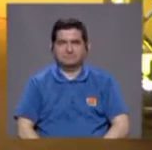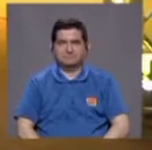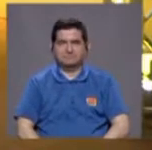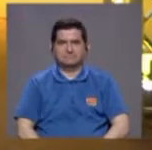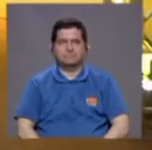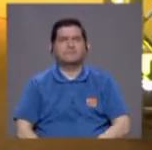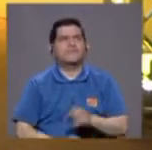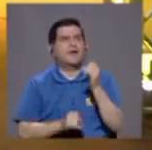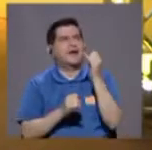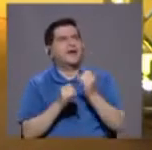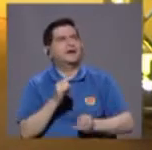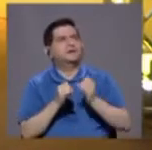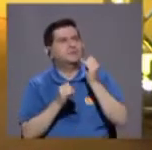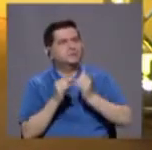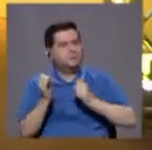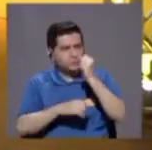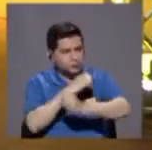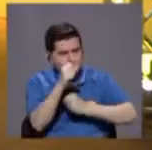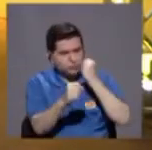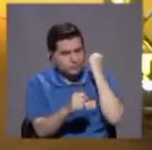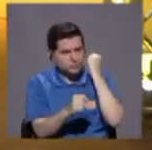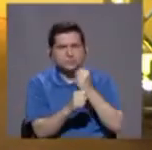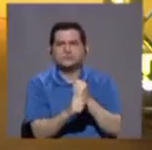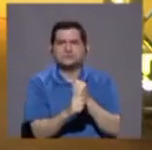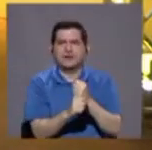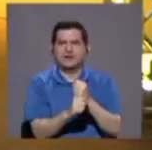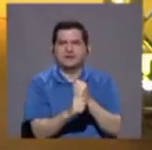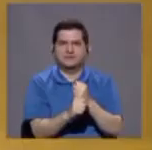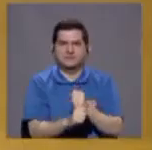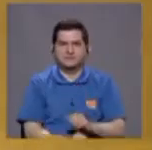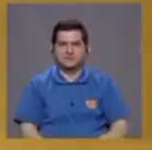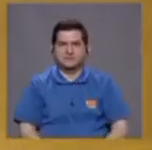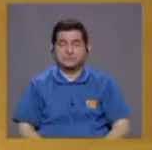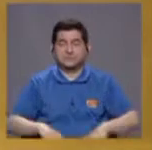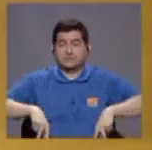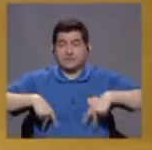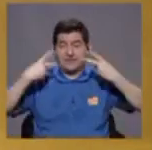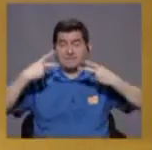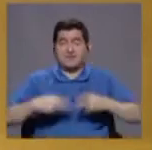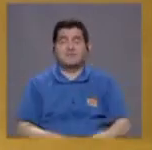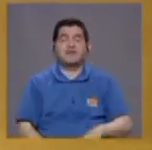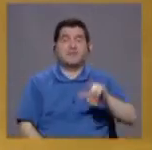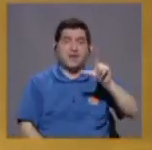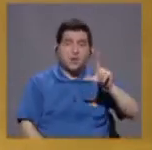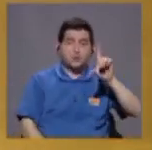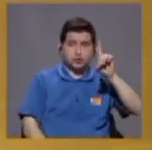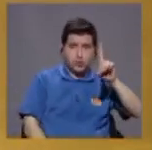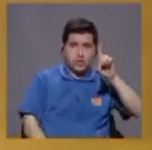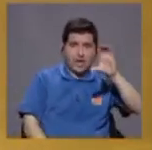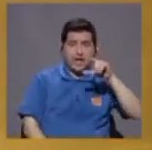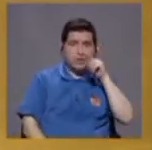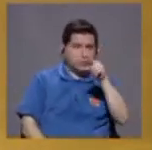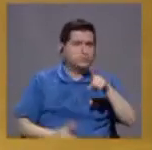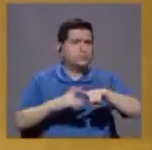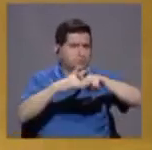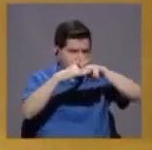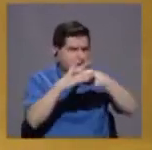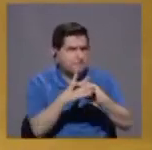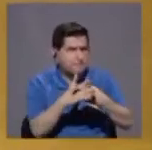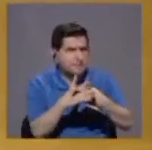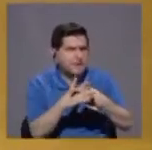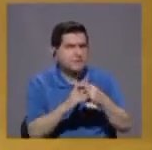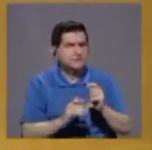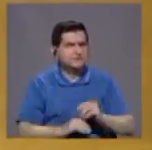los últimos años de vida de Luis Donaldo, tú empezabas a hacer